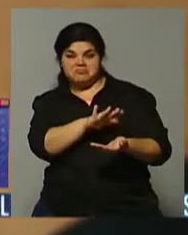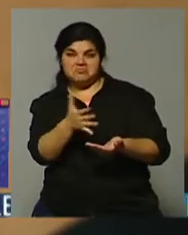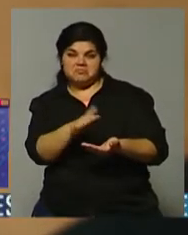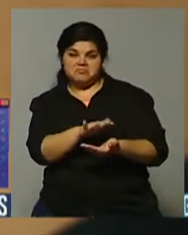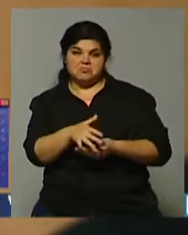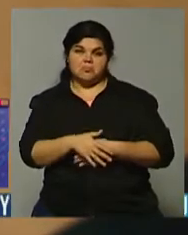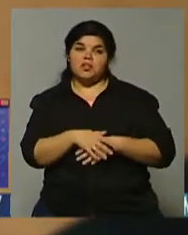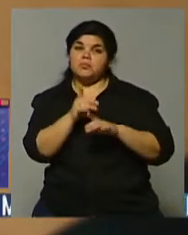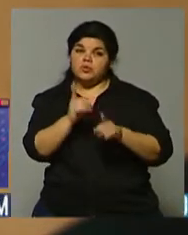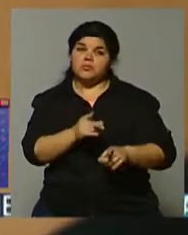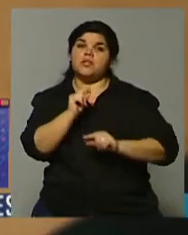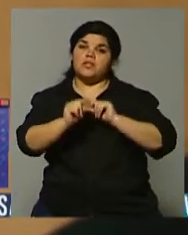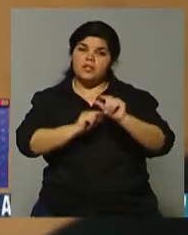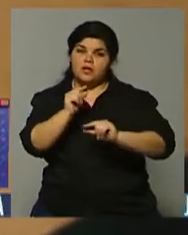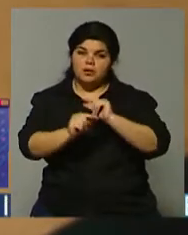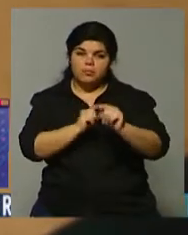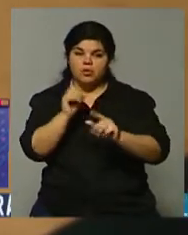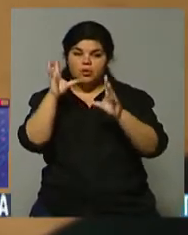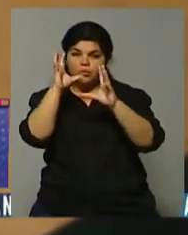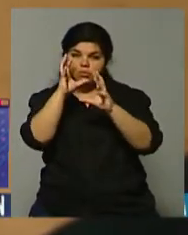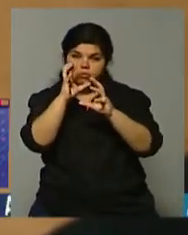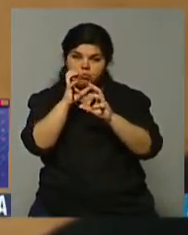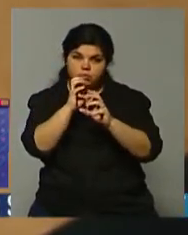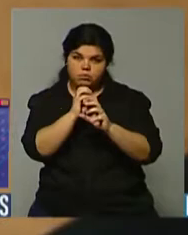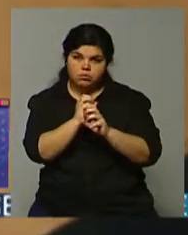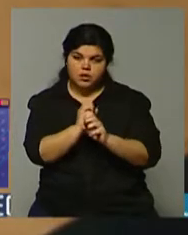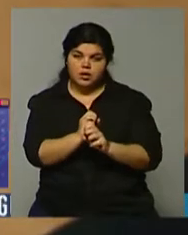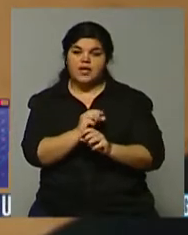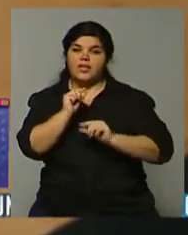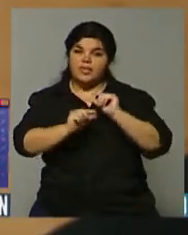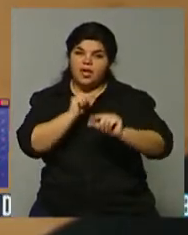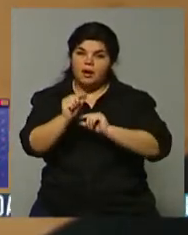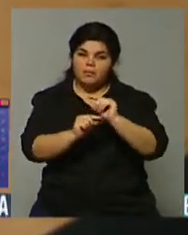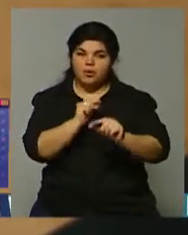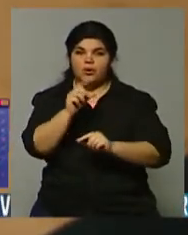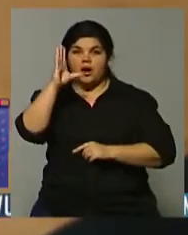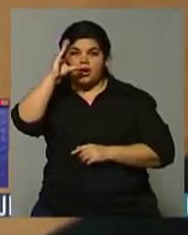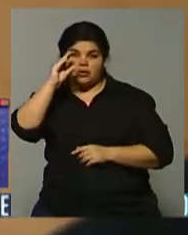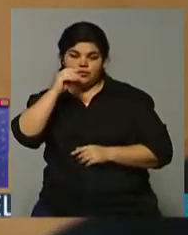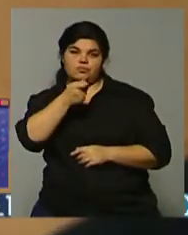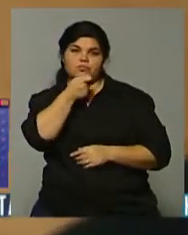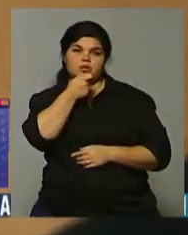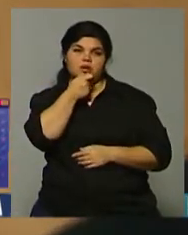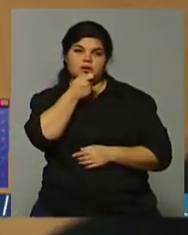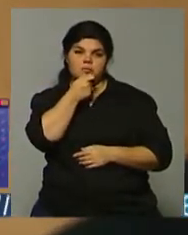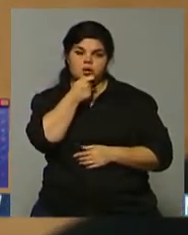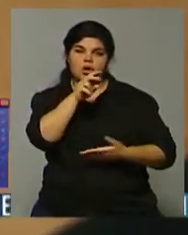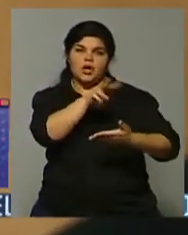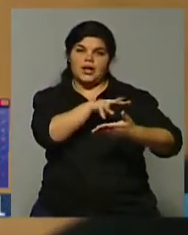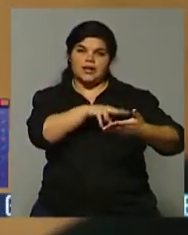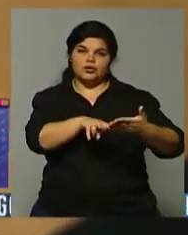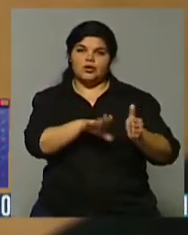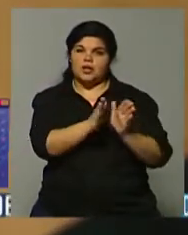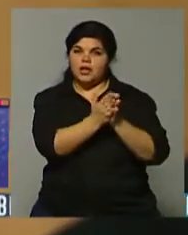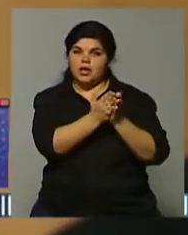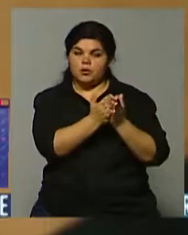de ir oscureciendo la pantalla de noche. Algunas aplicaciones tienen la posibilidad de ir oscureciendo la pantalla de noche, como por ejemplo los lectores de ebook tienen que